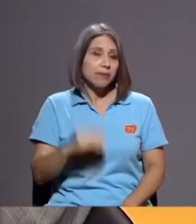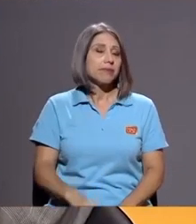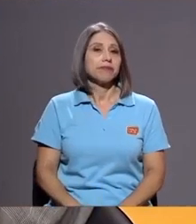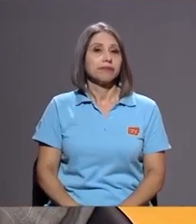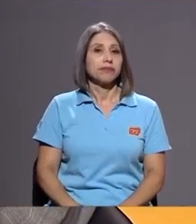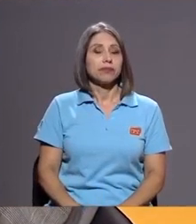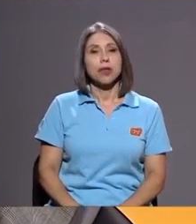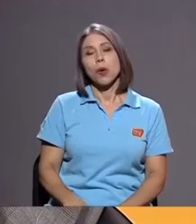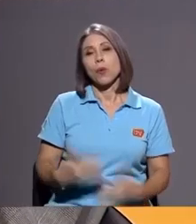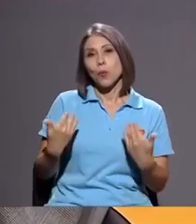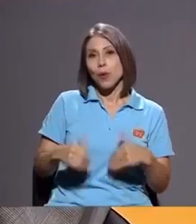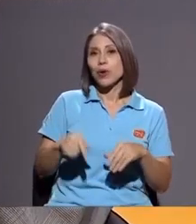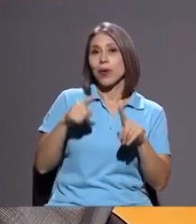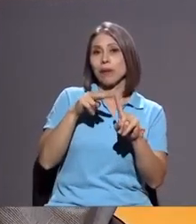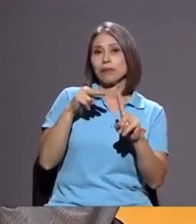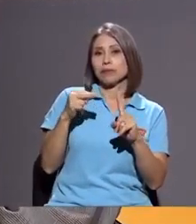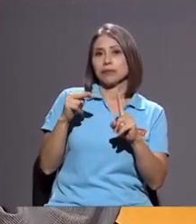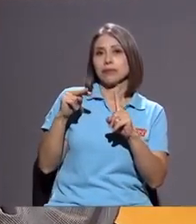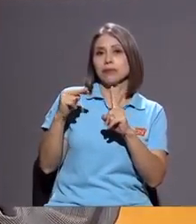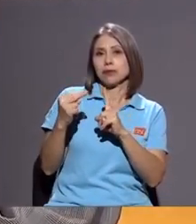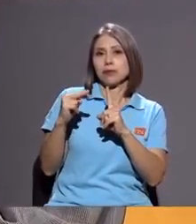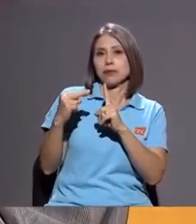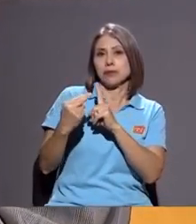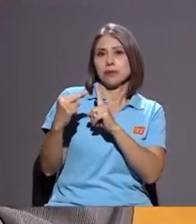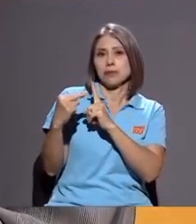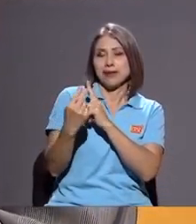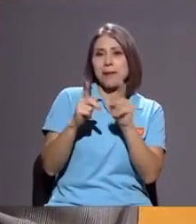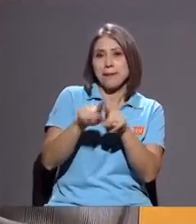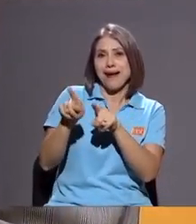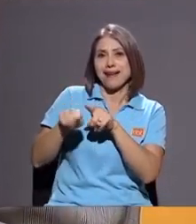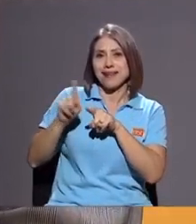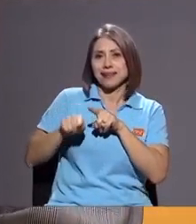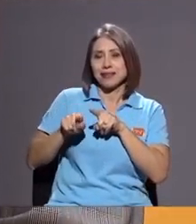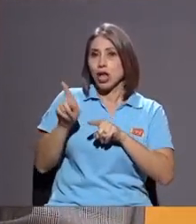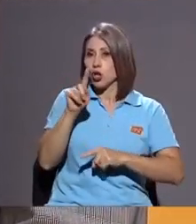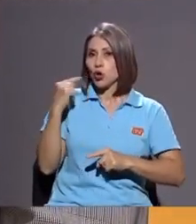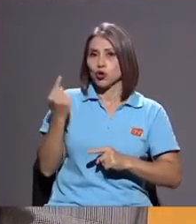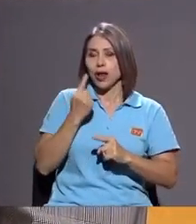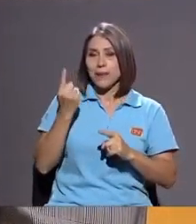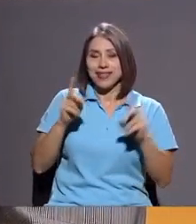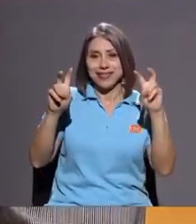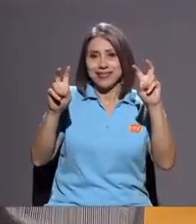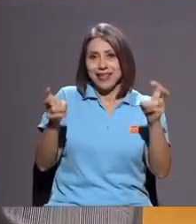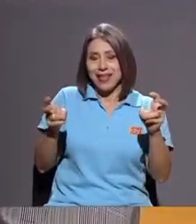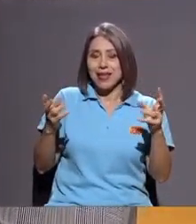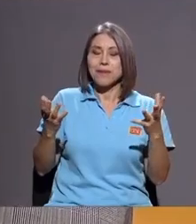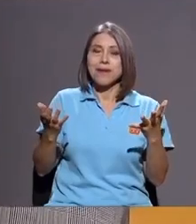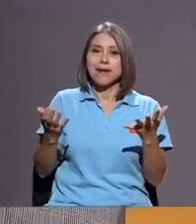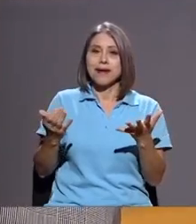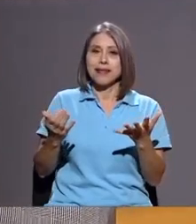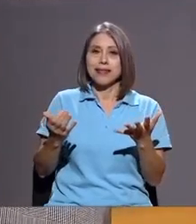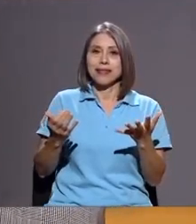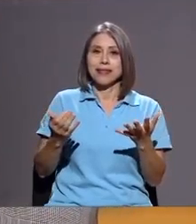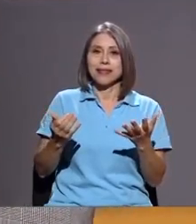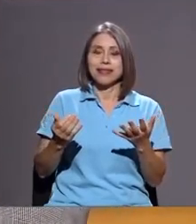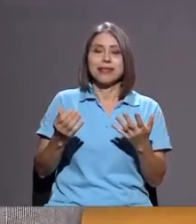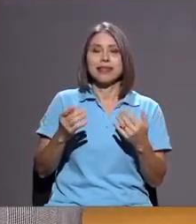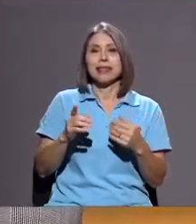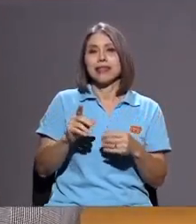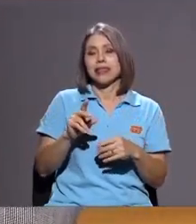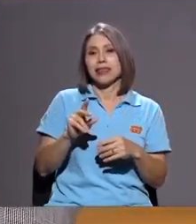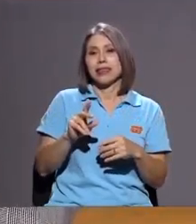Bueno, aquí hay varias aristas que tocar, porque entran en juego no solo el tema de la no